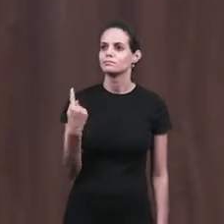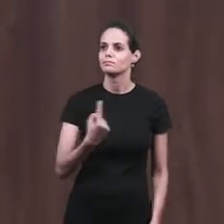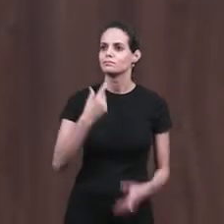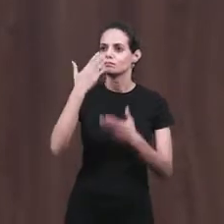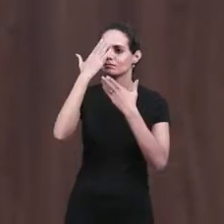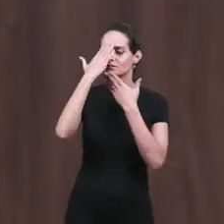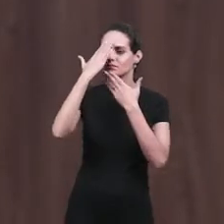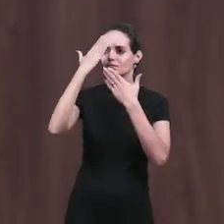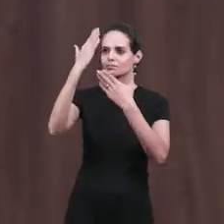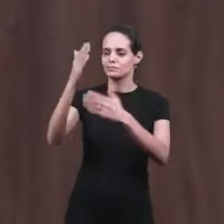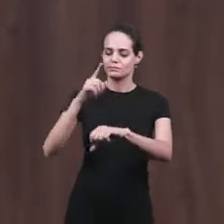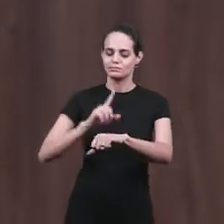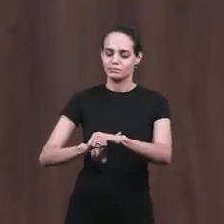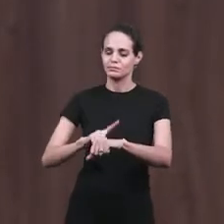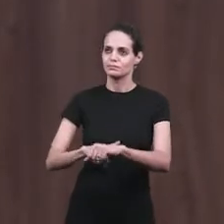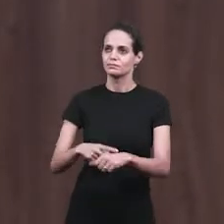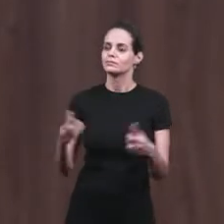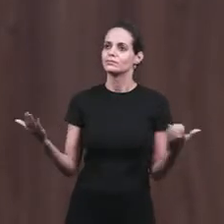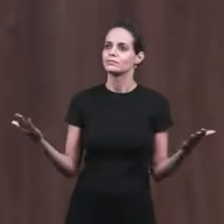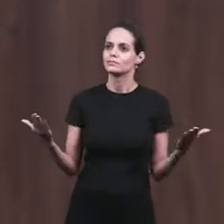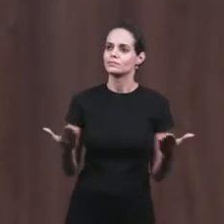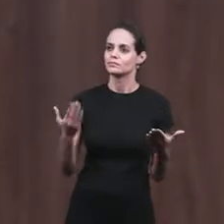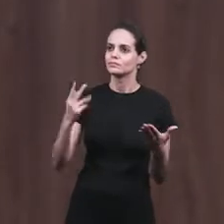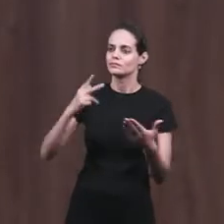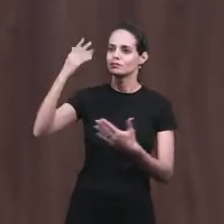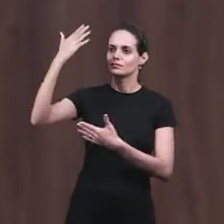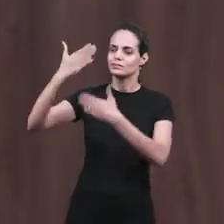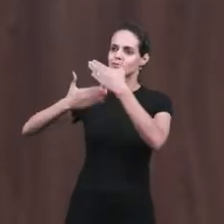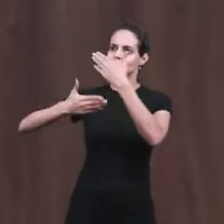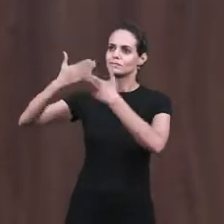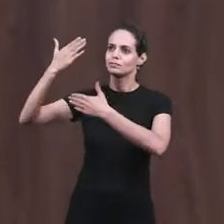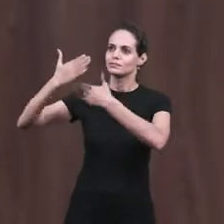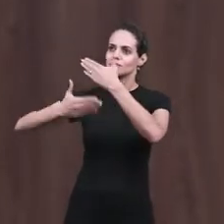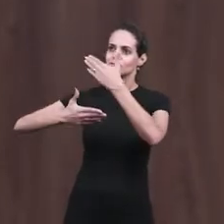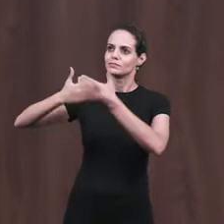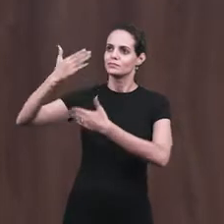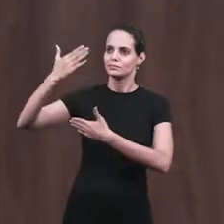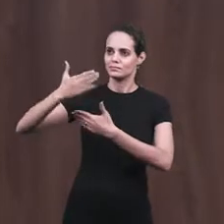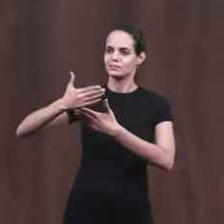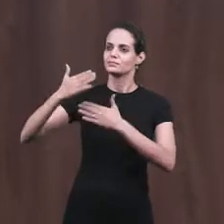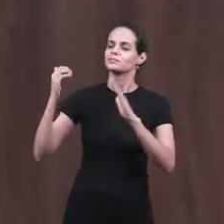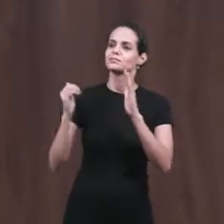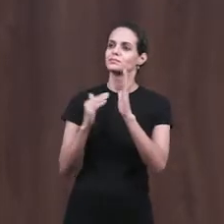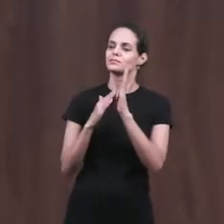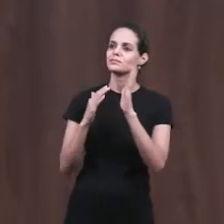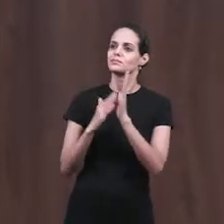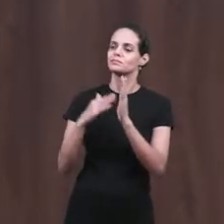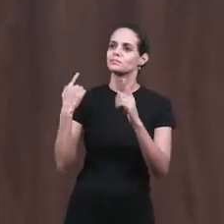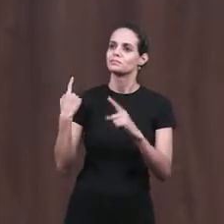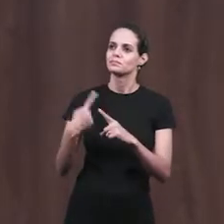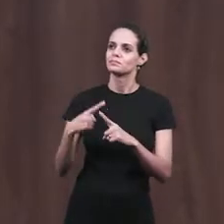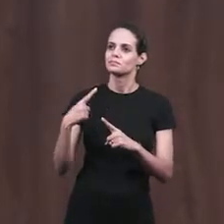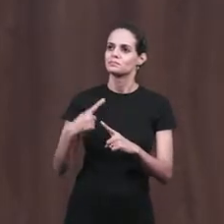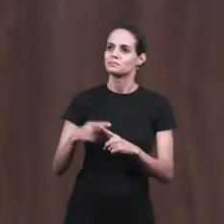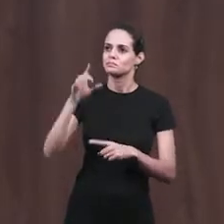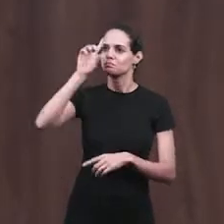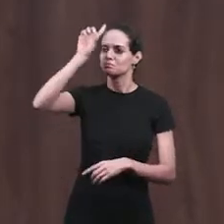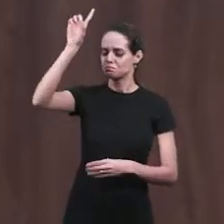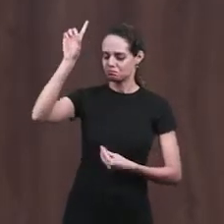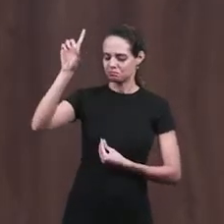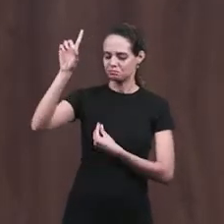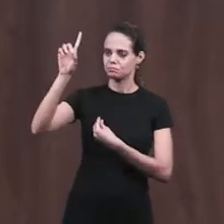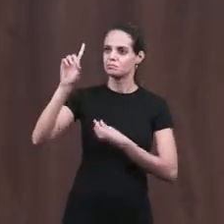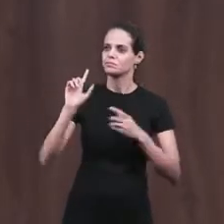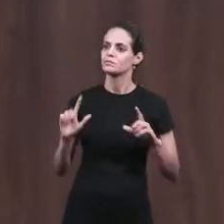Señor, te agradecemos por estos momentos en tu presencia. Te loamos porque nuestro Dios está vivo. Es un Dios que